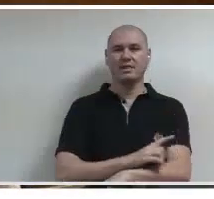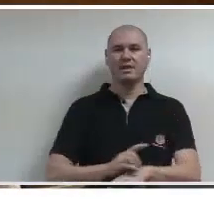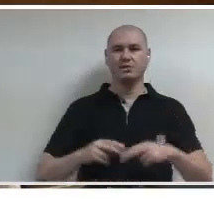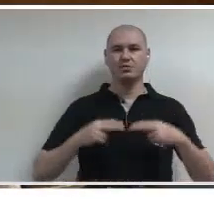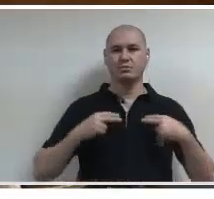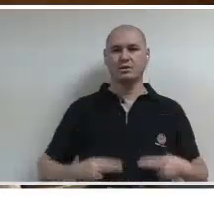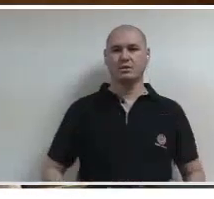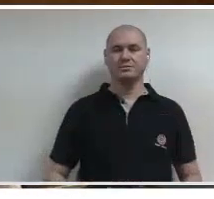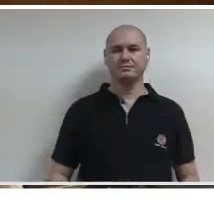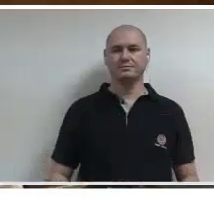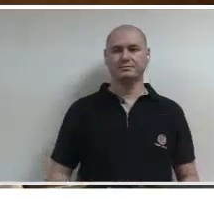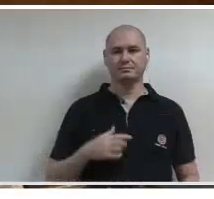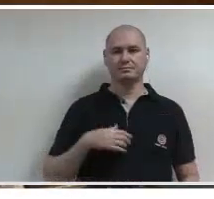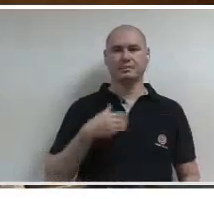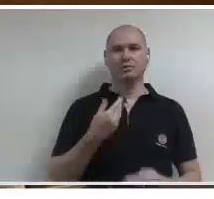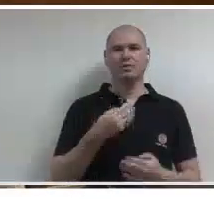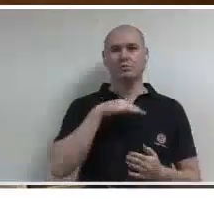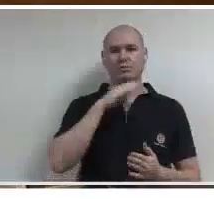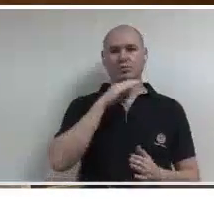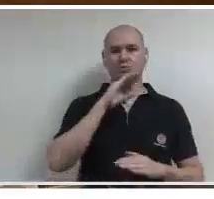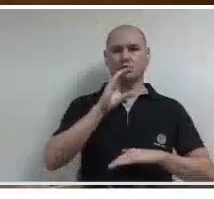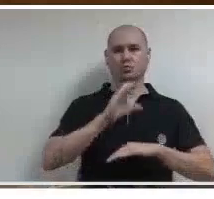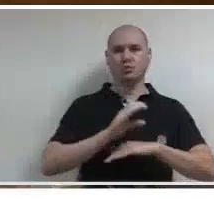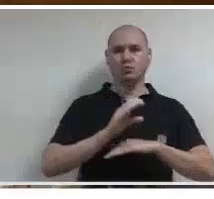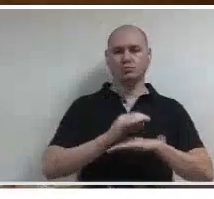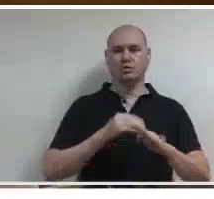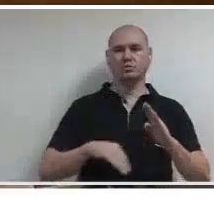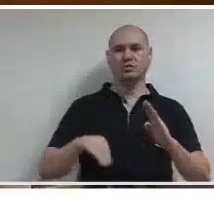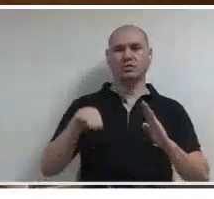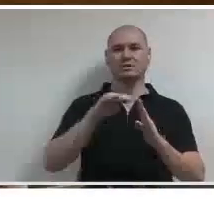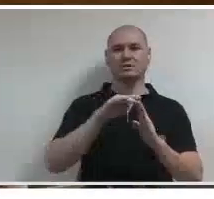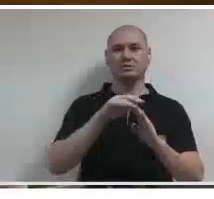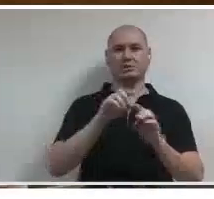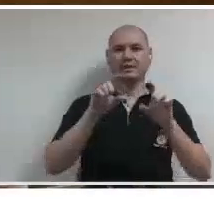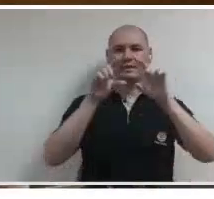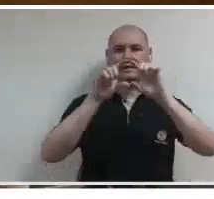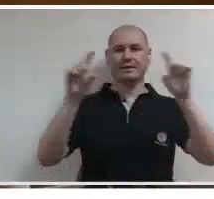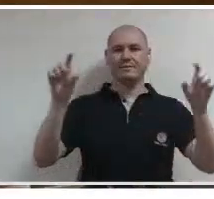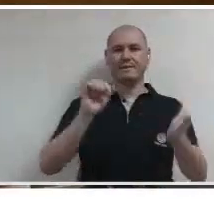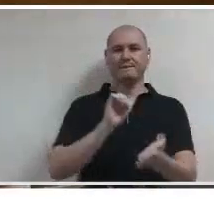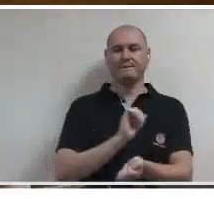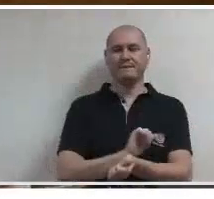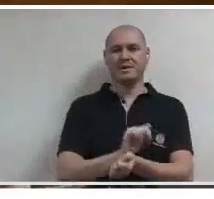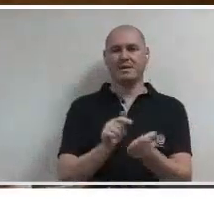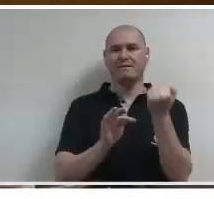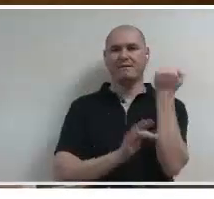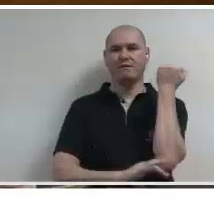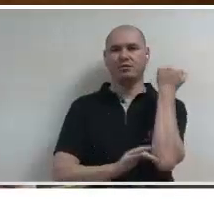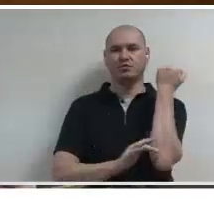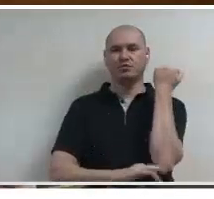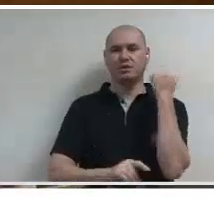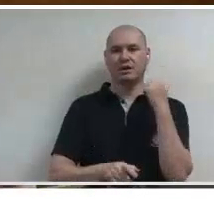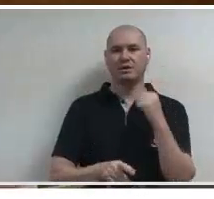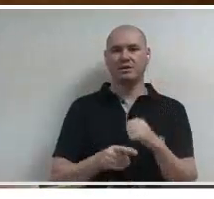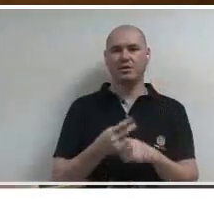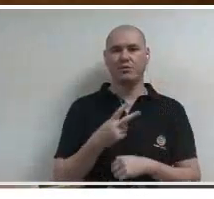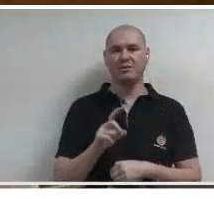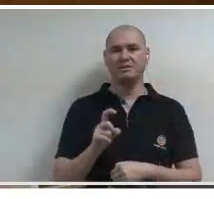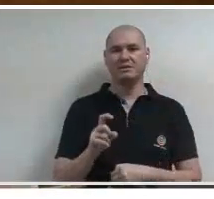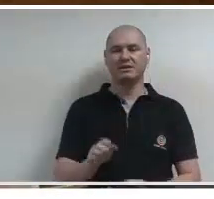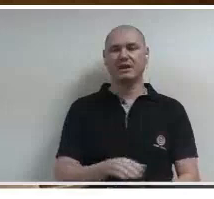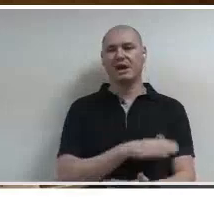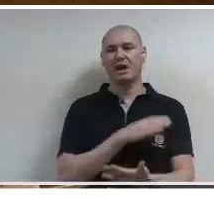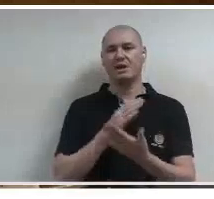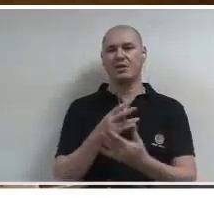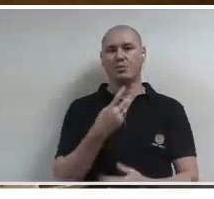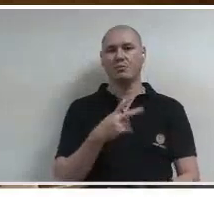ABI Jornada Internacional de Derechos Humanos, ja, esta curso de actualización Huarecoave Área Penal, funcionario